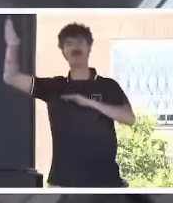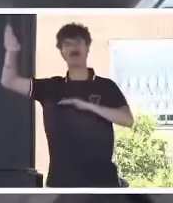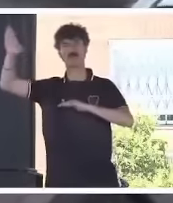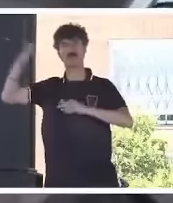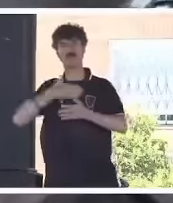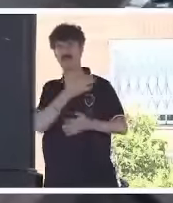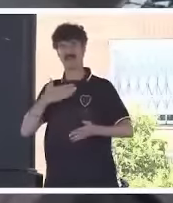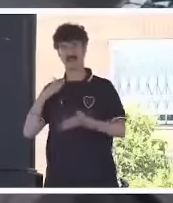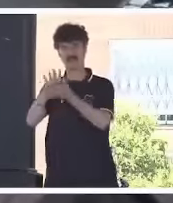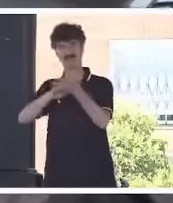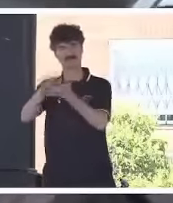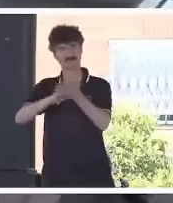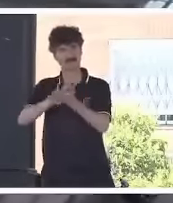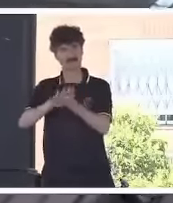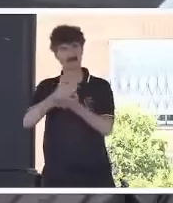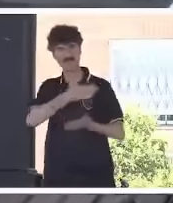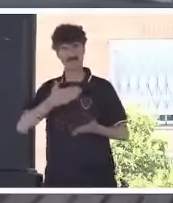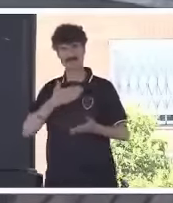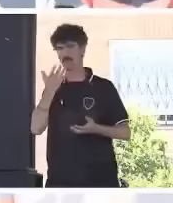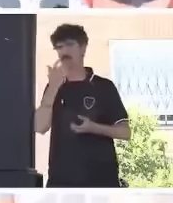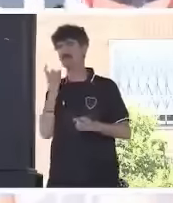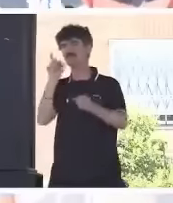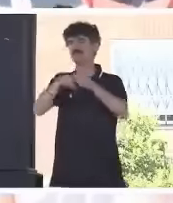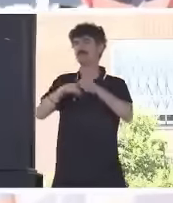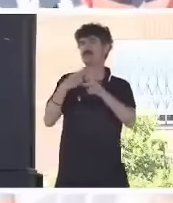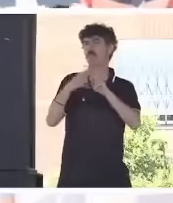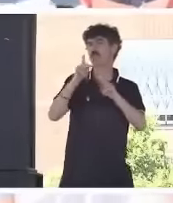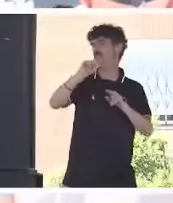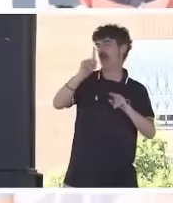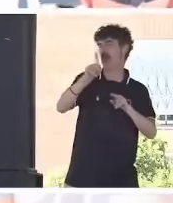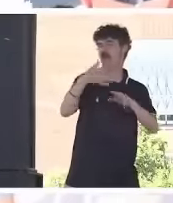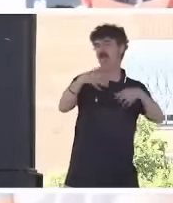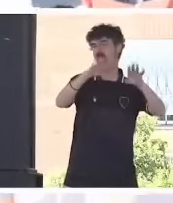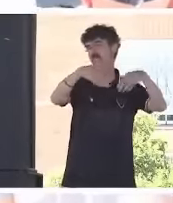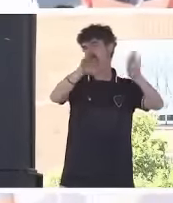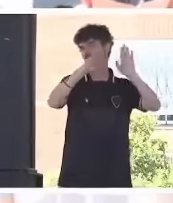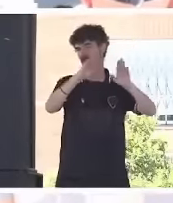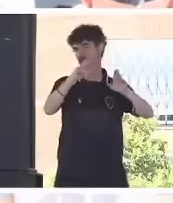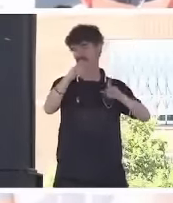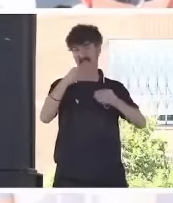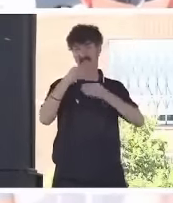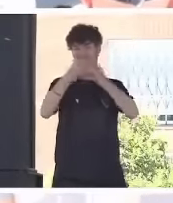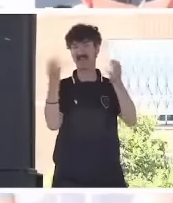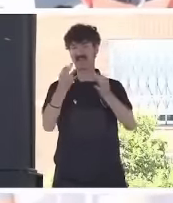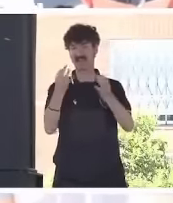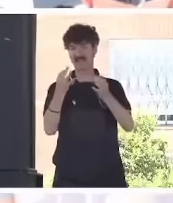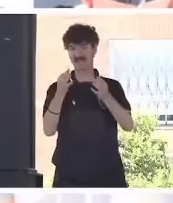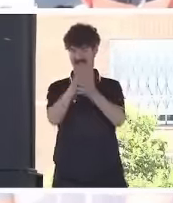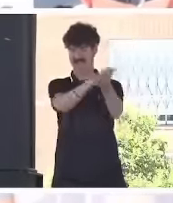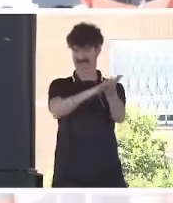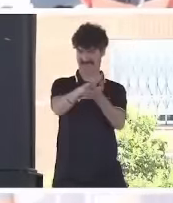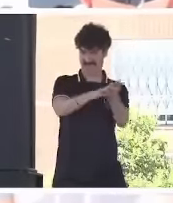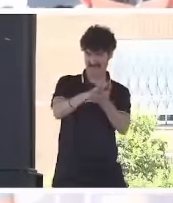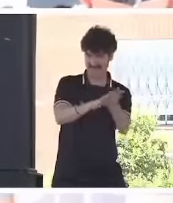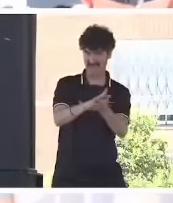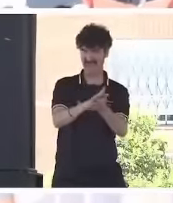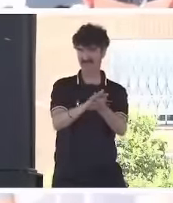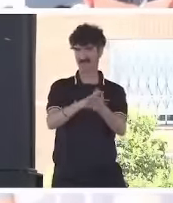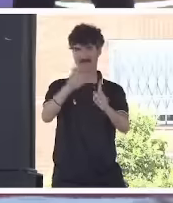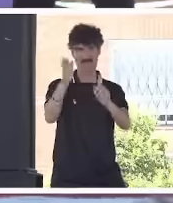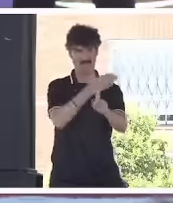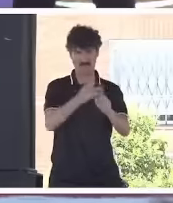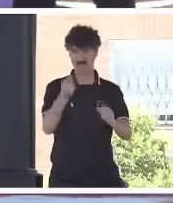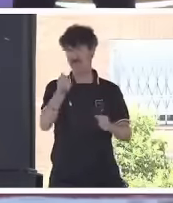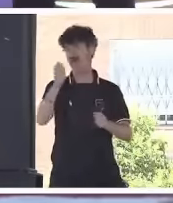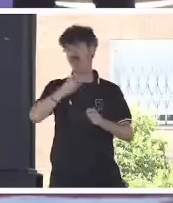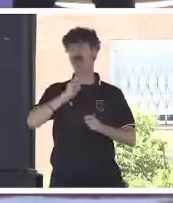España. El no te metas en política, no te metas en política, porque si no lo que te van a hacer es que te van a rapar la cabeza, te van a dar aceite de